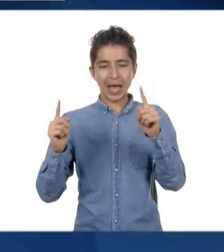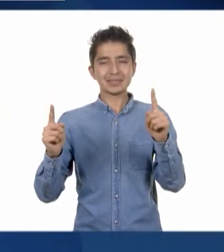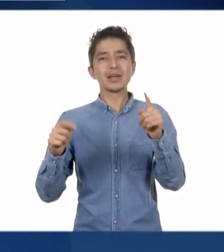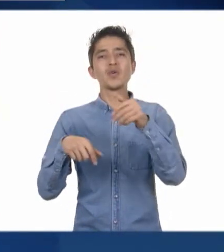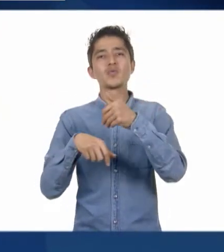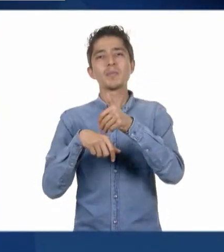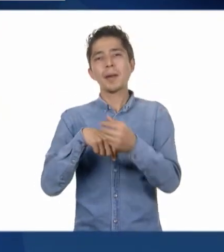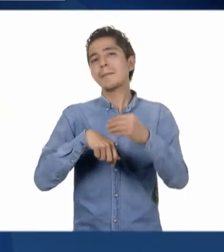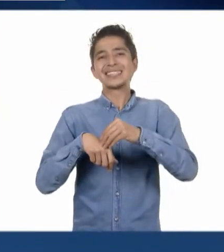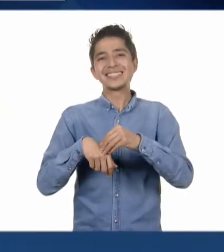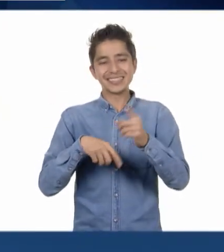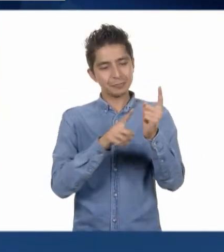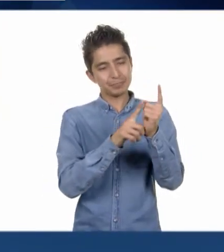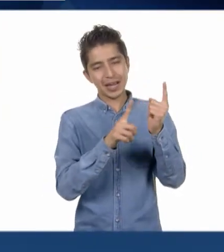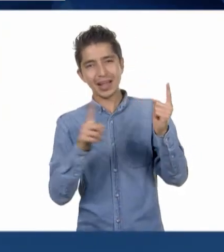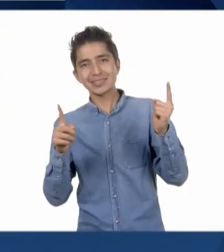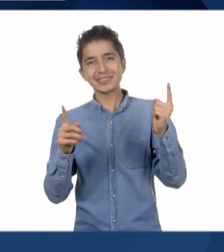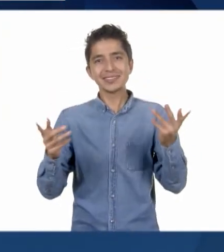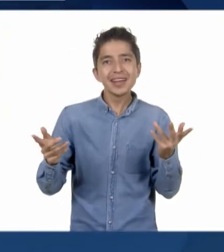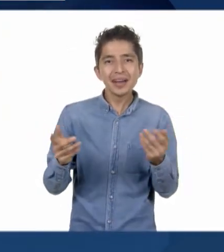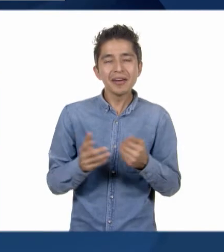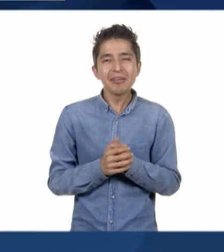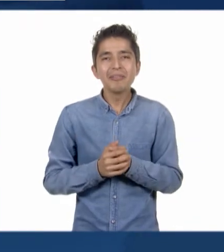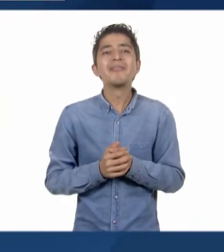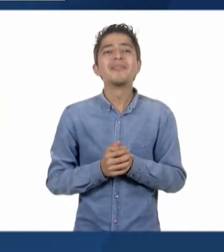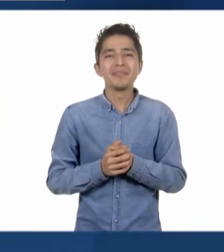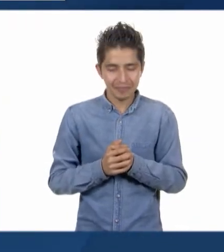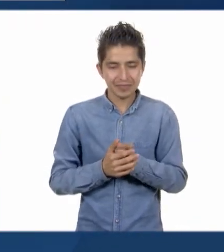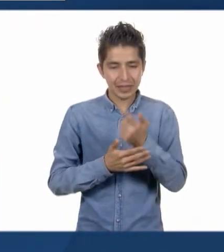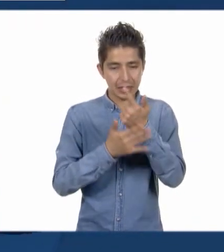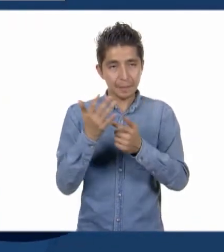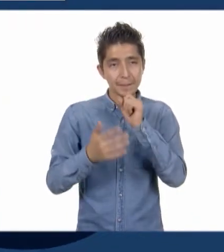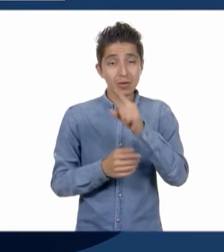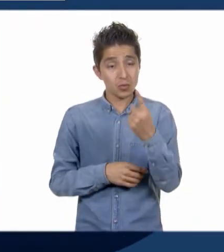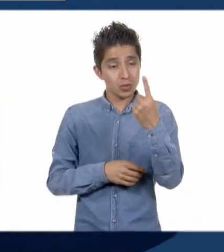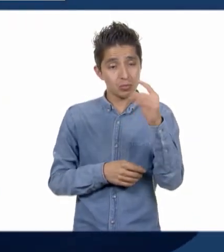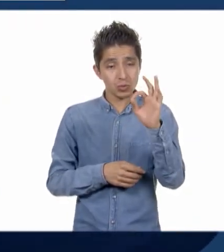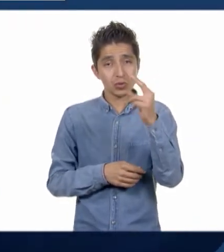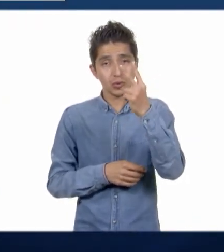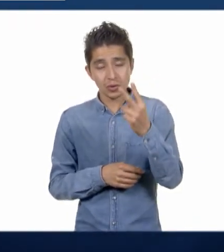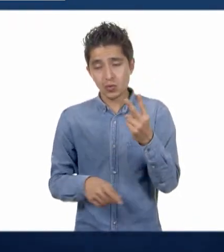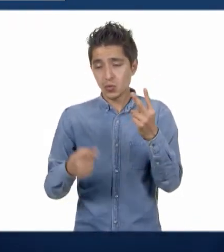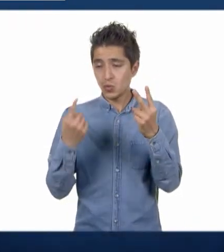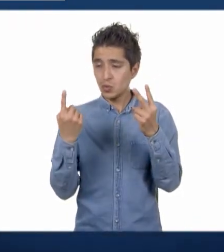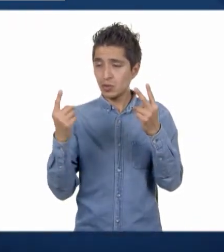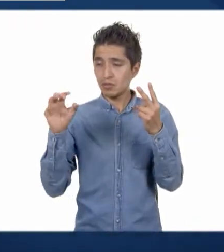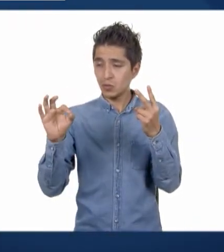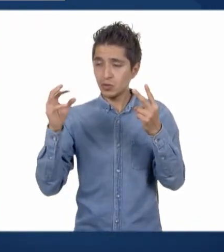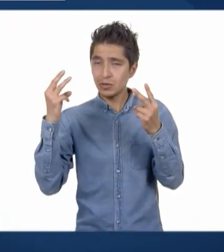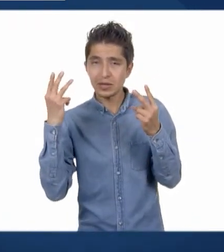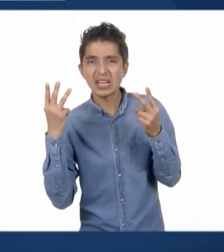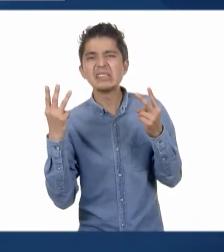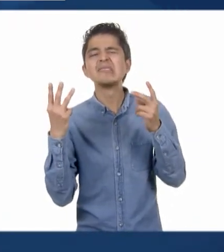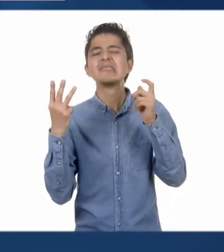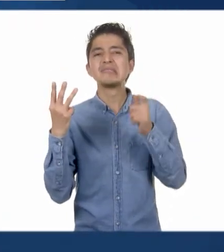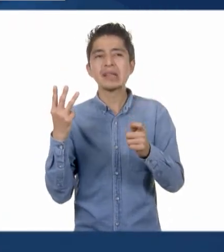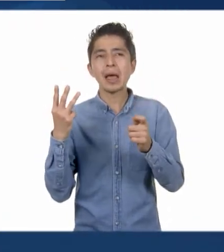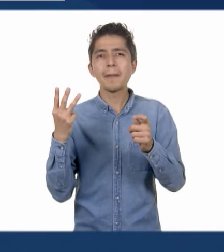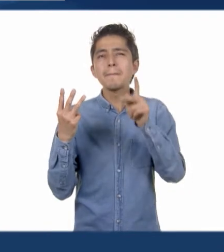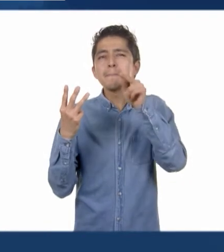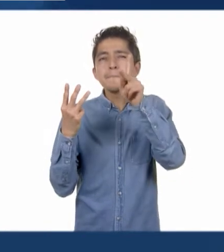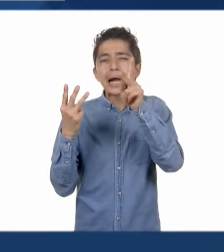números. Muy bien, María. A primera vista, el 1.2 y el 1.3 pareciera que están